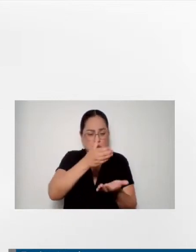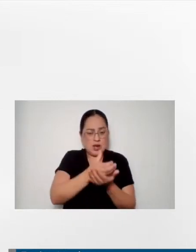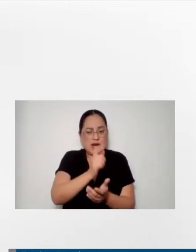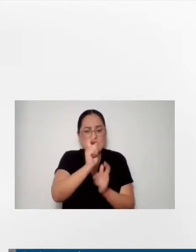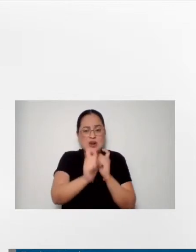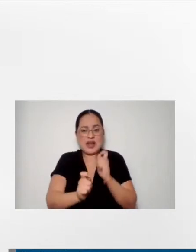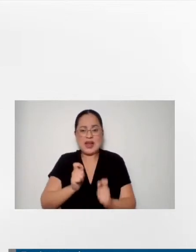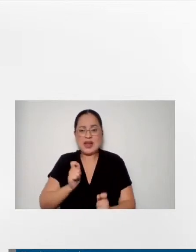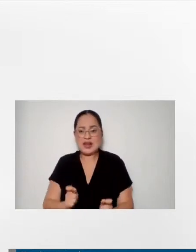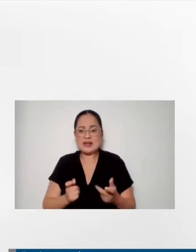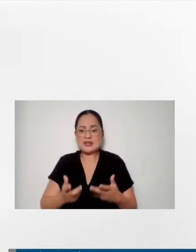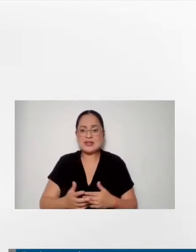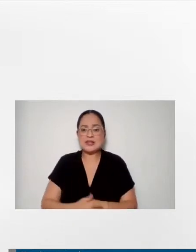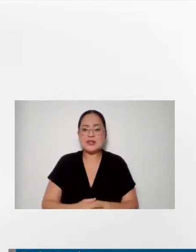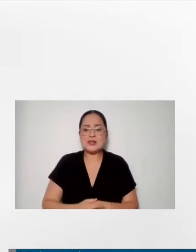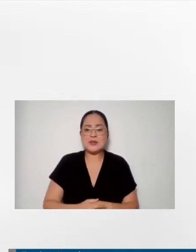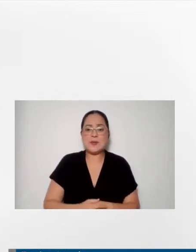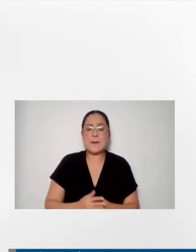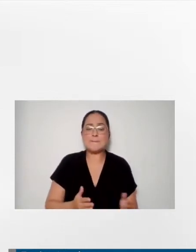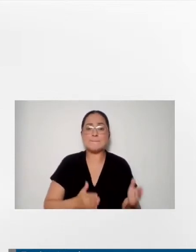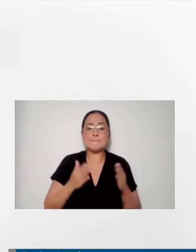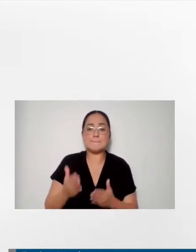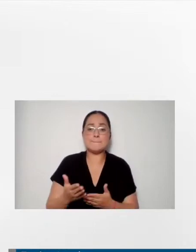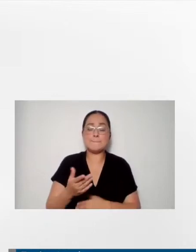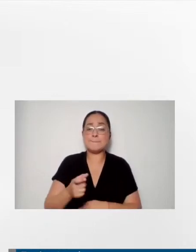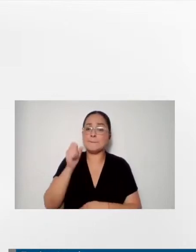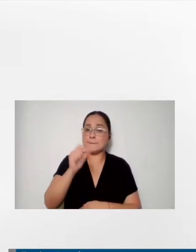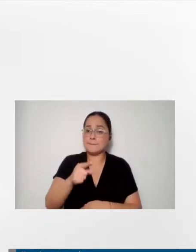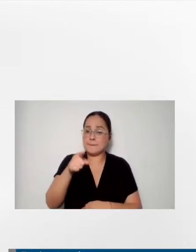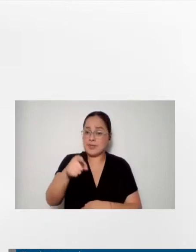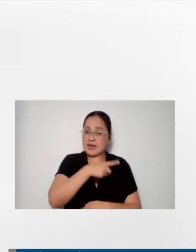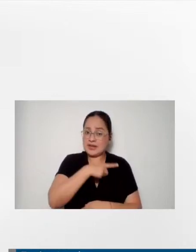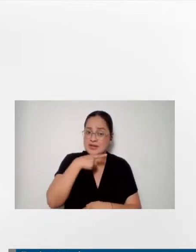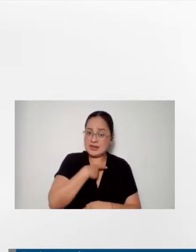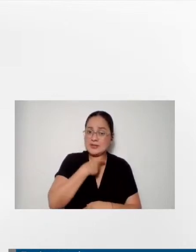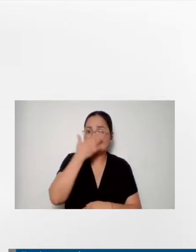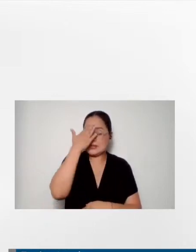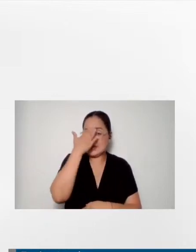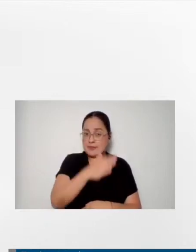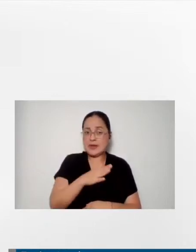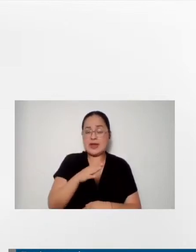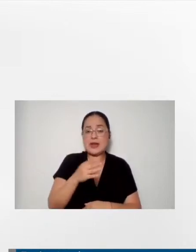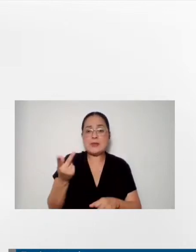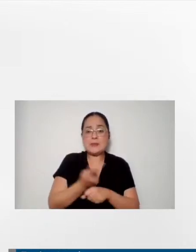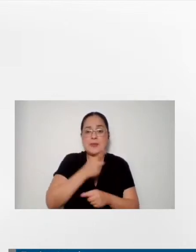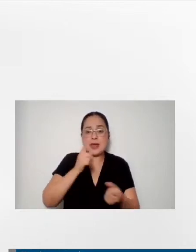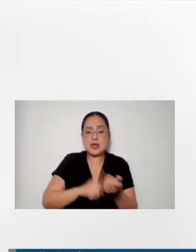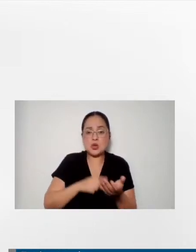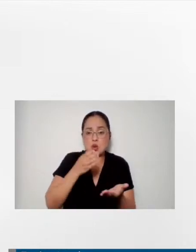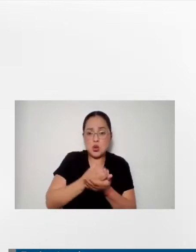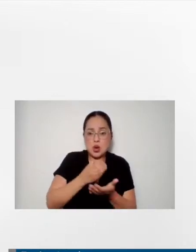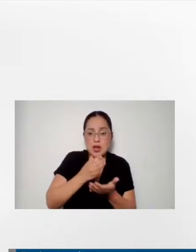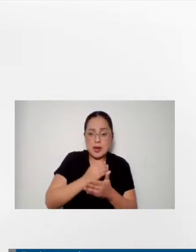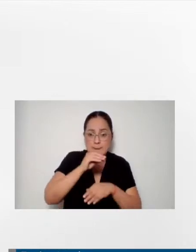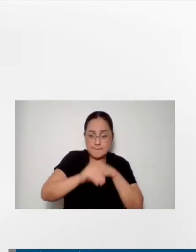Entonces pues también invitaría a que se detengan en esas secciones de los cuadernos de jurisprudencia, y pues esperando que les sean útiles